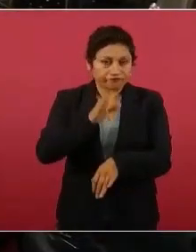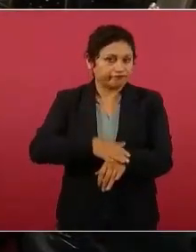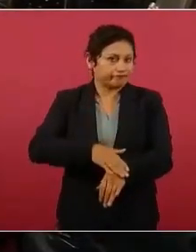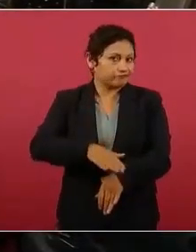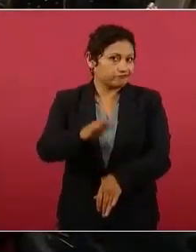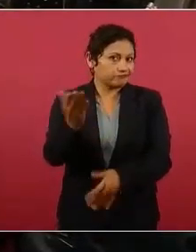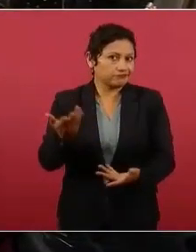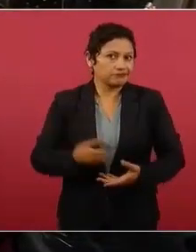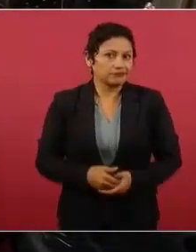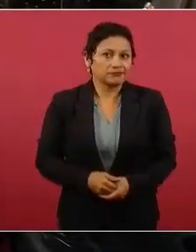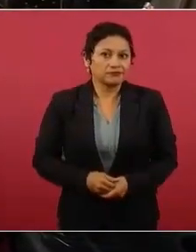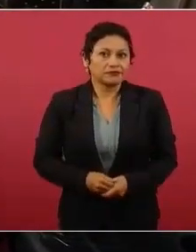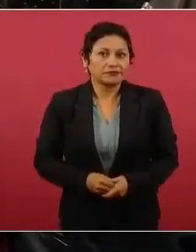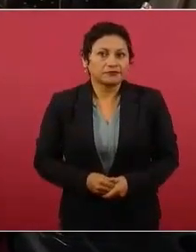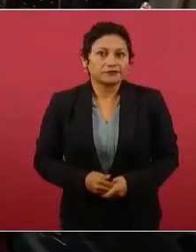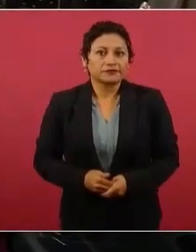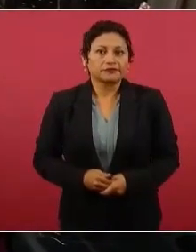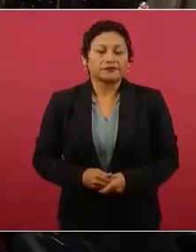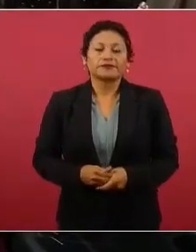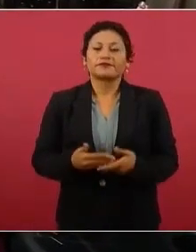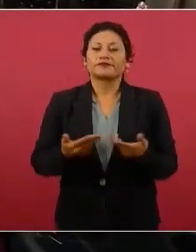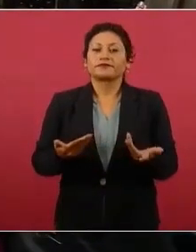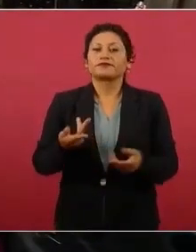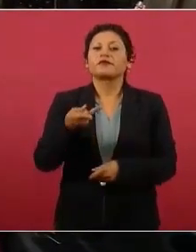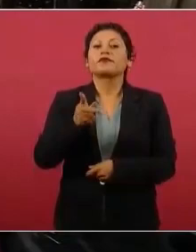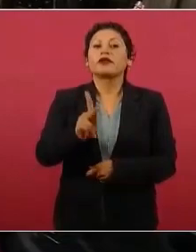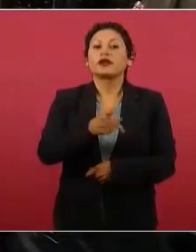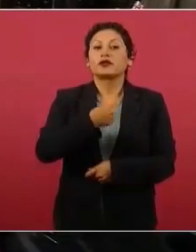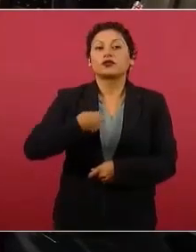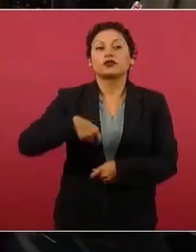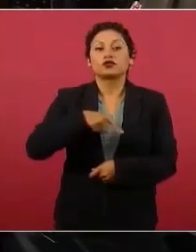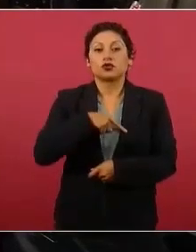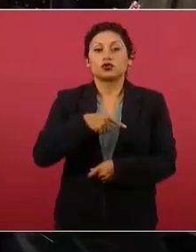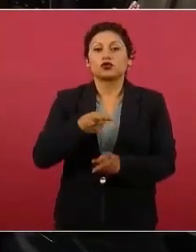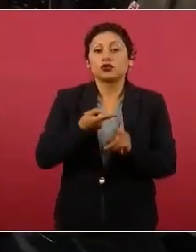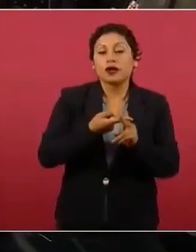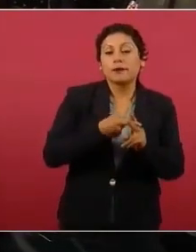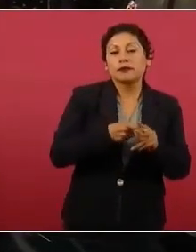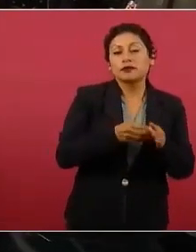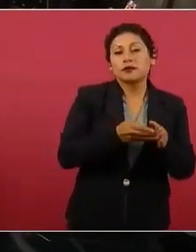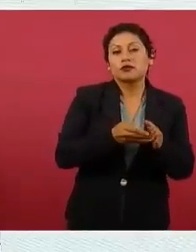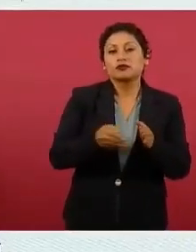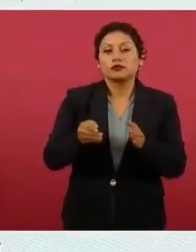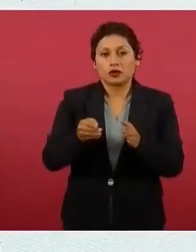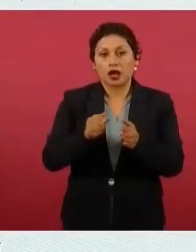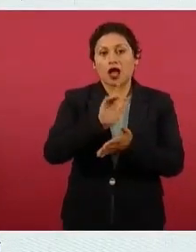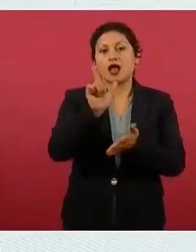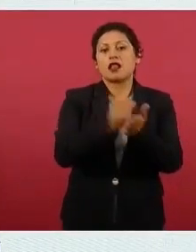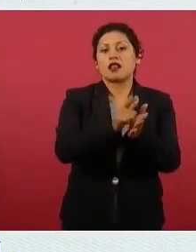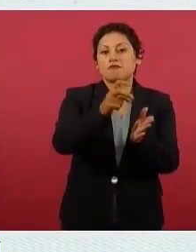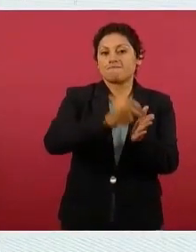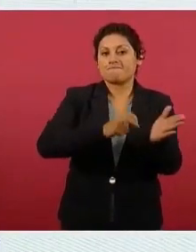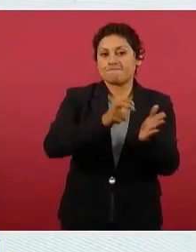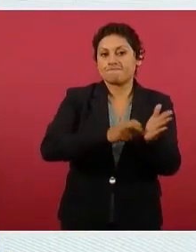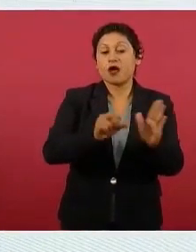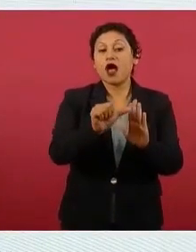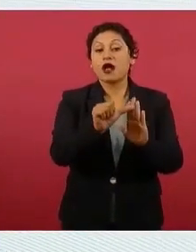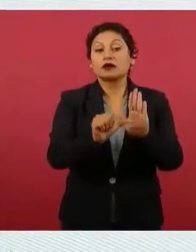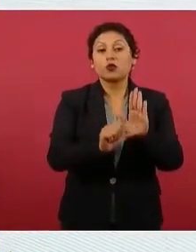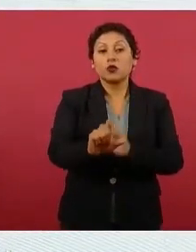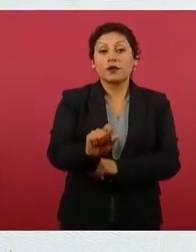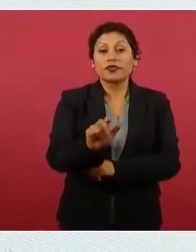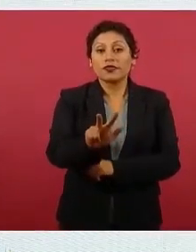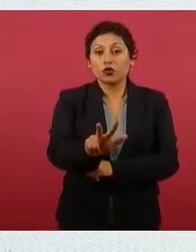Pero esto sí lo logramos, la reforma al artículo 28 constitucional, que